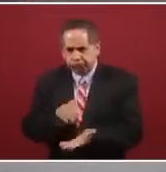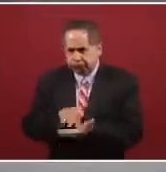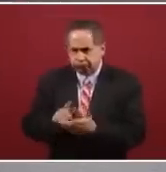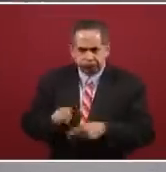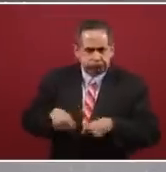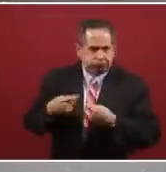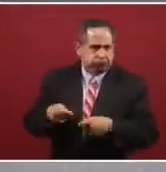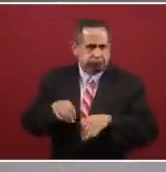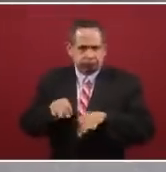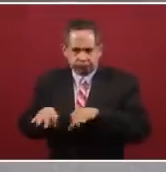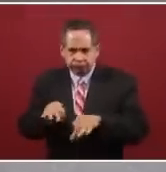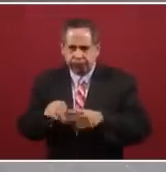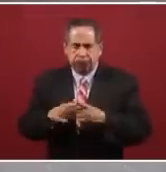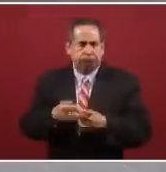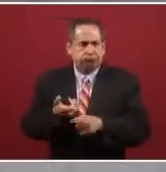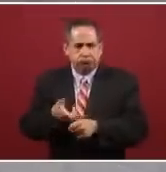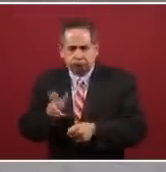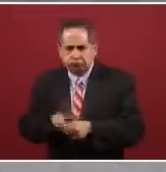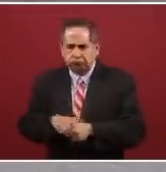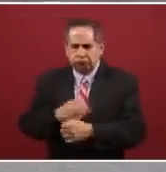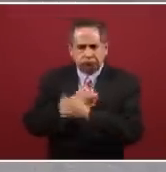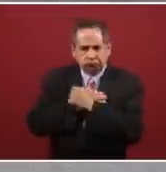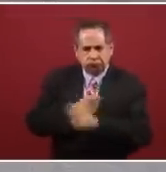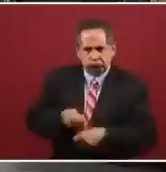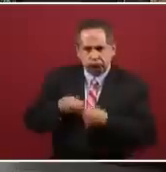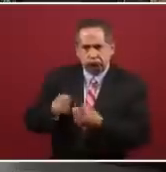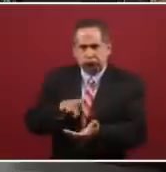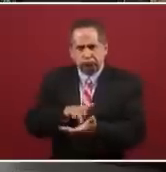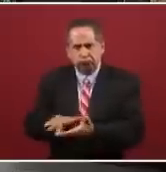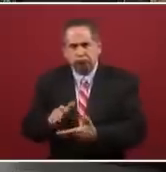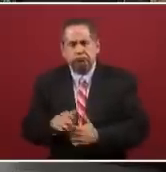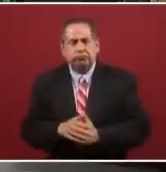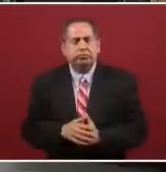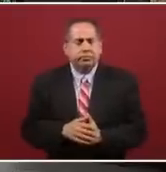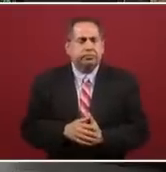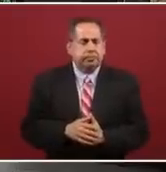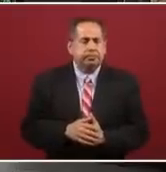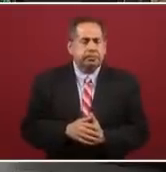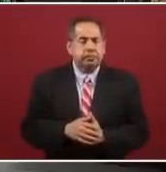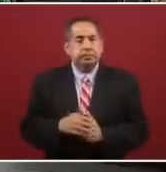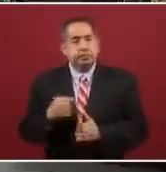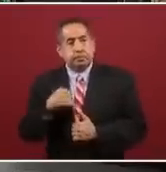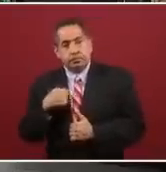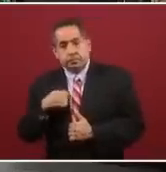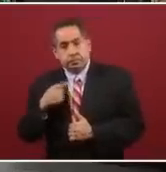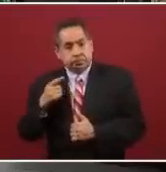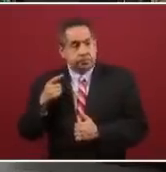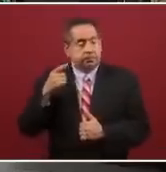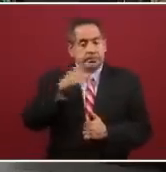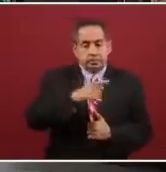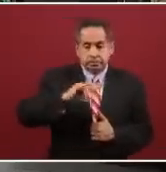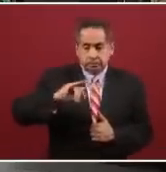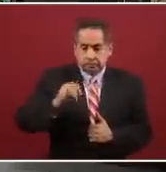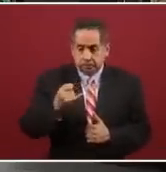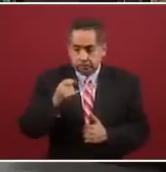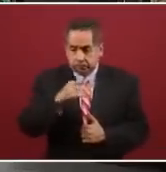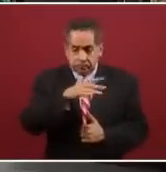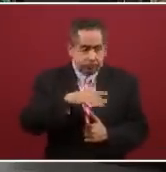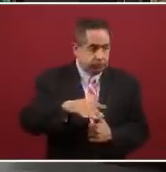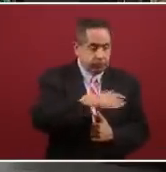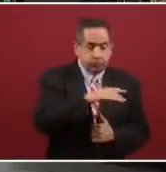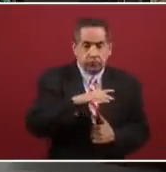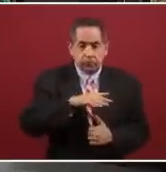trabajo, con salud, con educación. Cuando fuimos a Tijuana, lo que encontramos donde hay